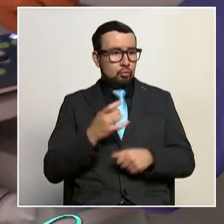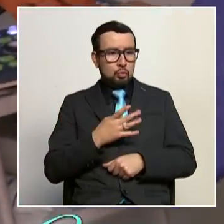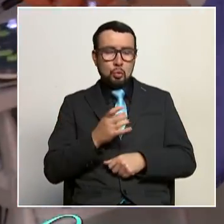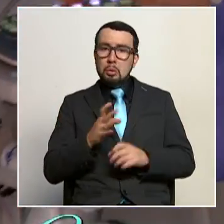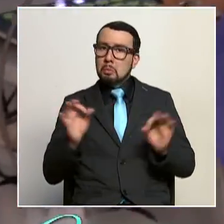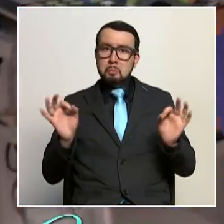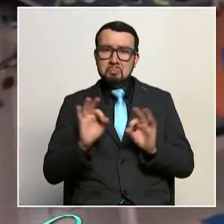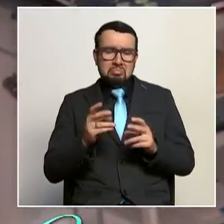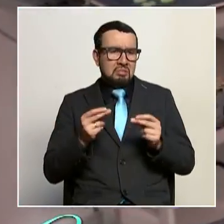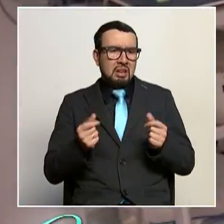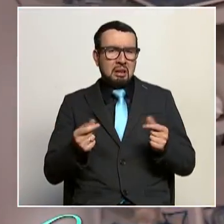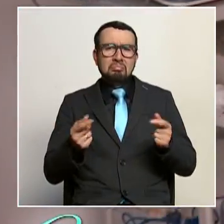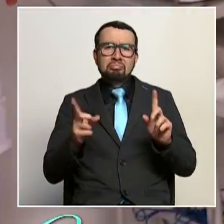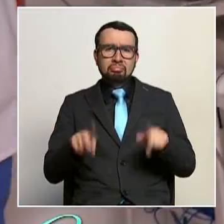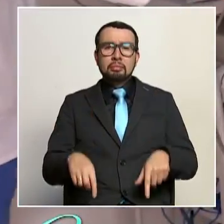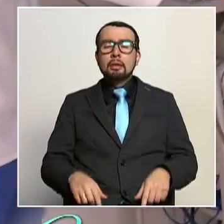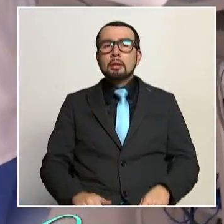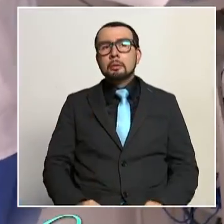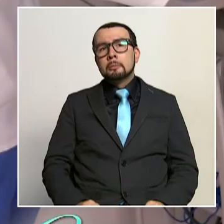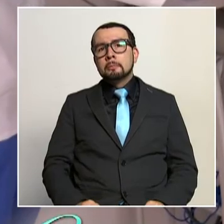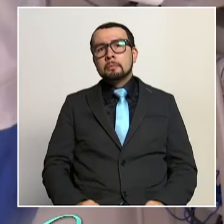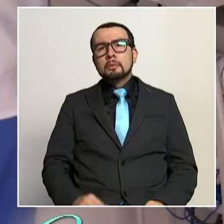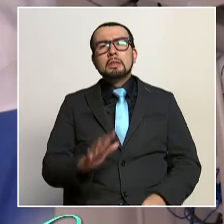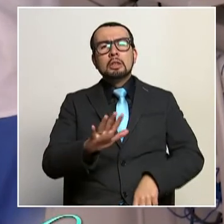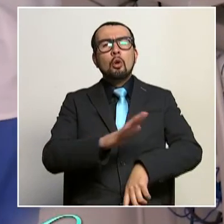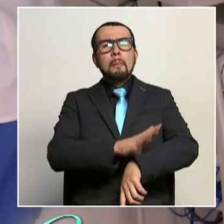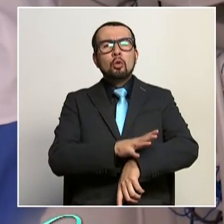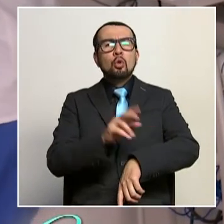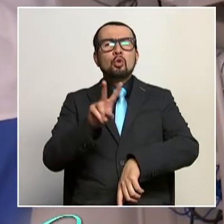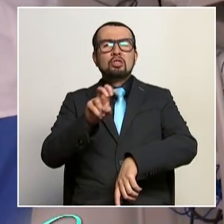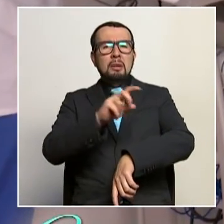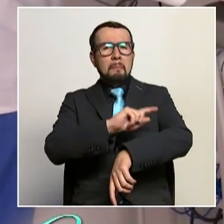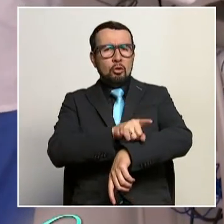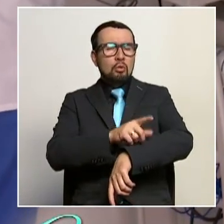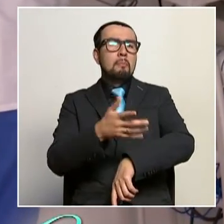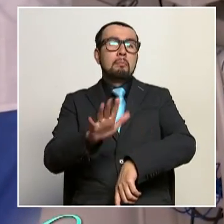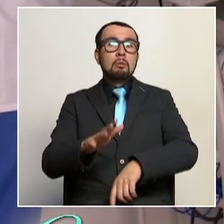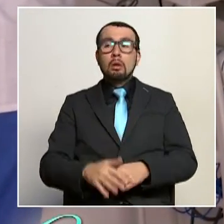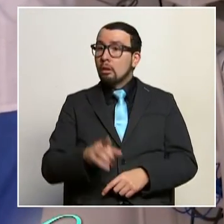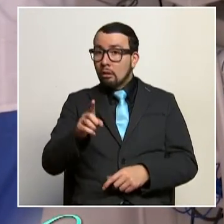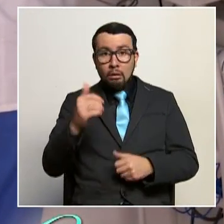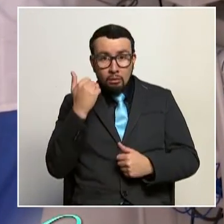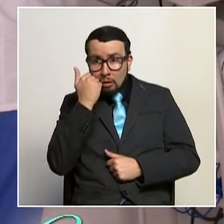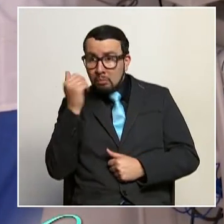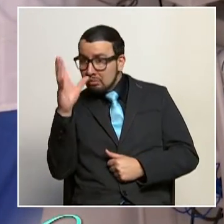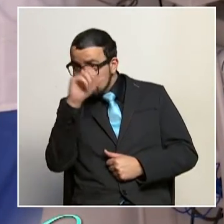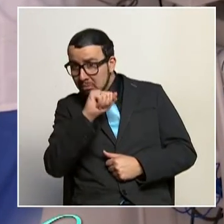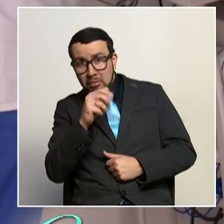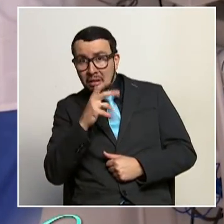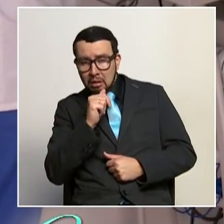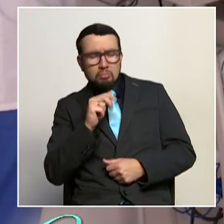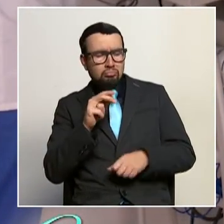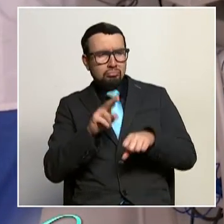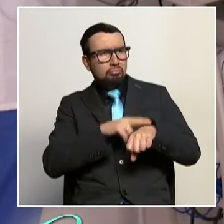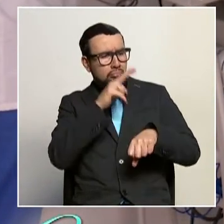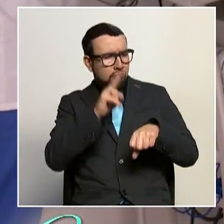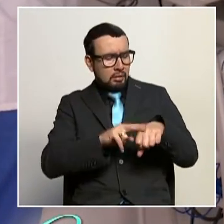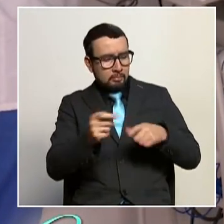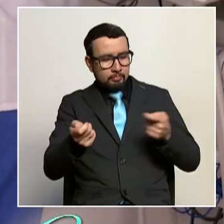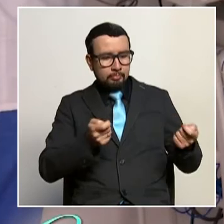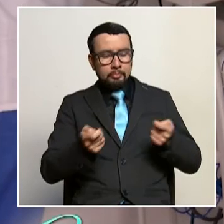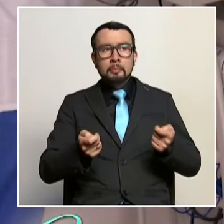digamos, rápido, ¿sí? En 5 minutos, 7 minutos, si la paciente no tiene patología, podemos evaluar